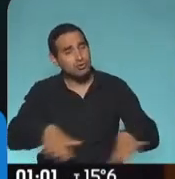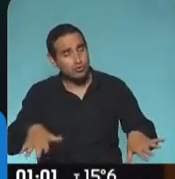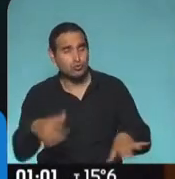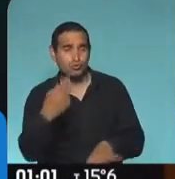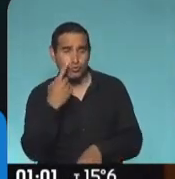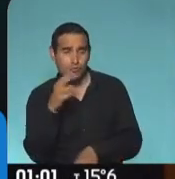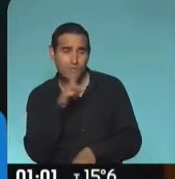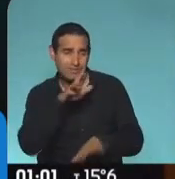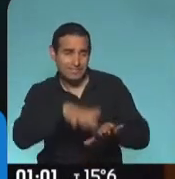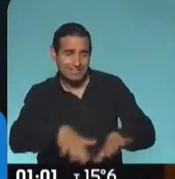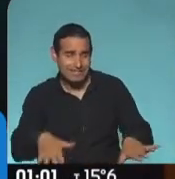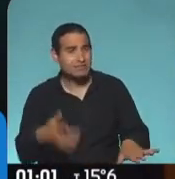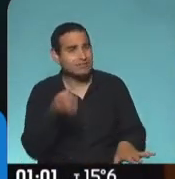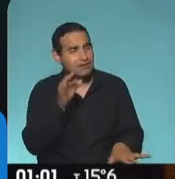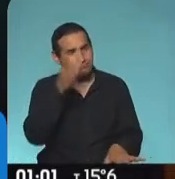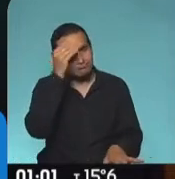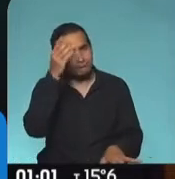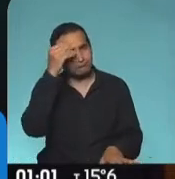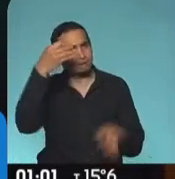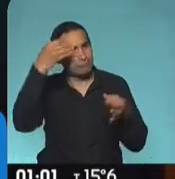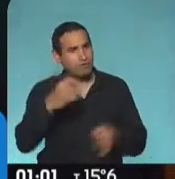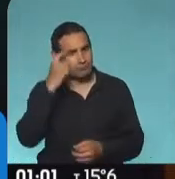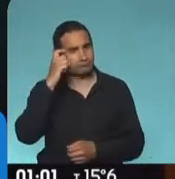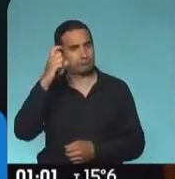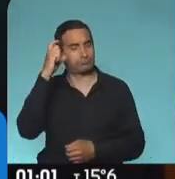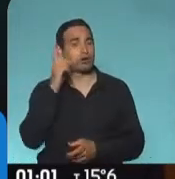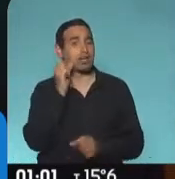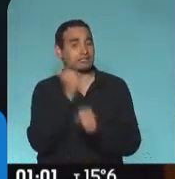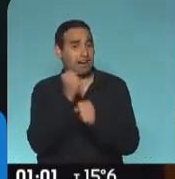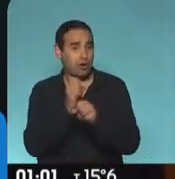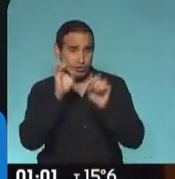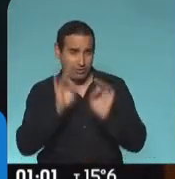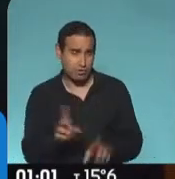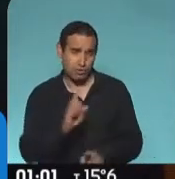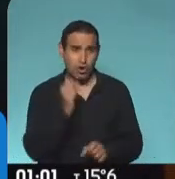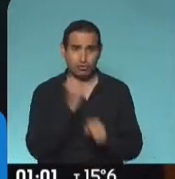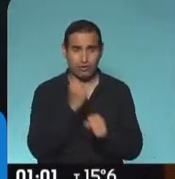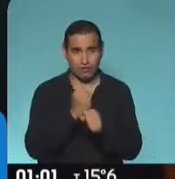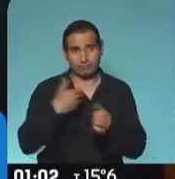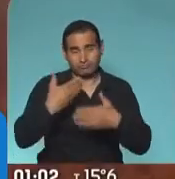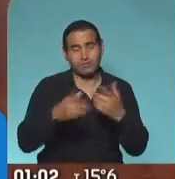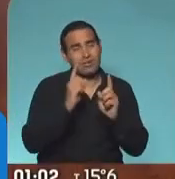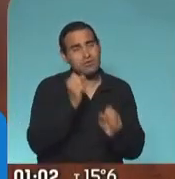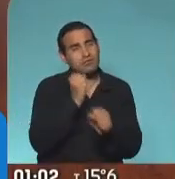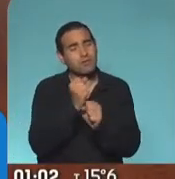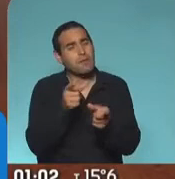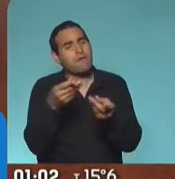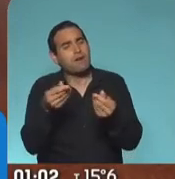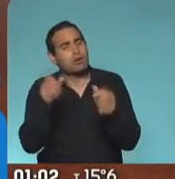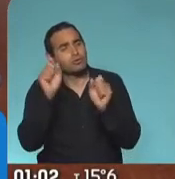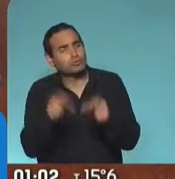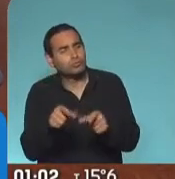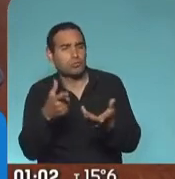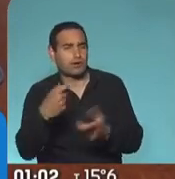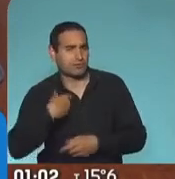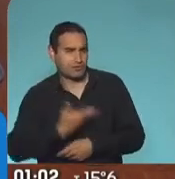adquieran saberes valiosos no sólo para el mundo del trabajo tan cambiantes andina microsoft sino también en los valores de lo colectivo